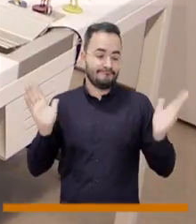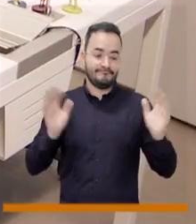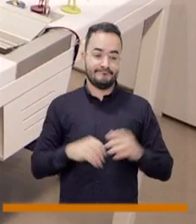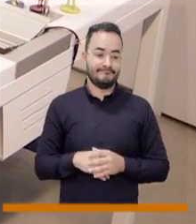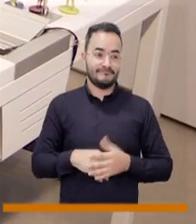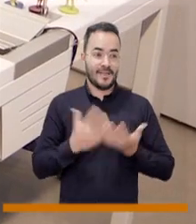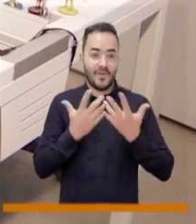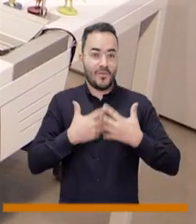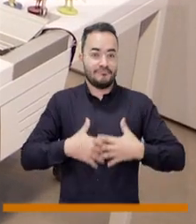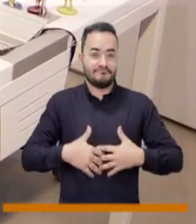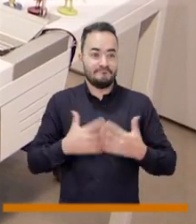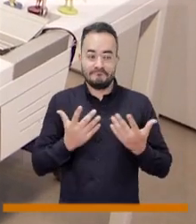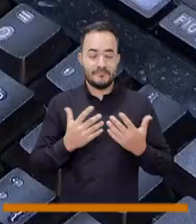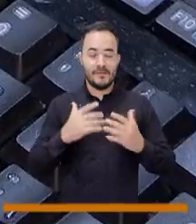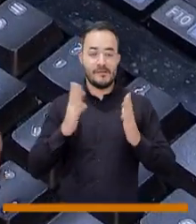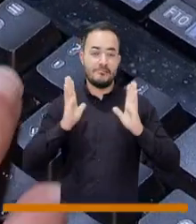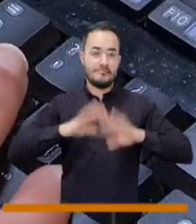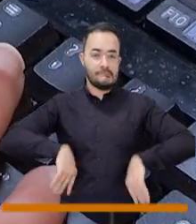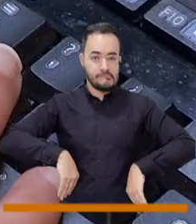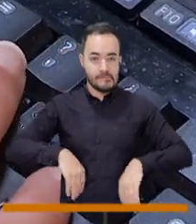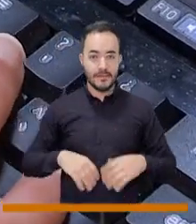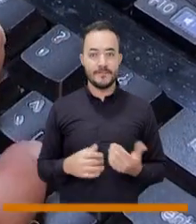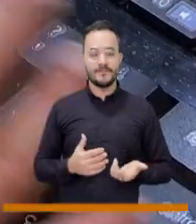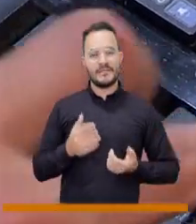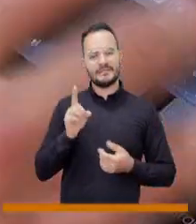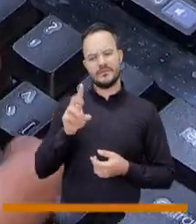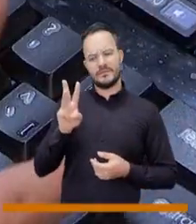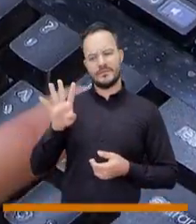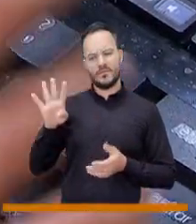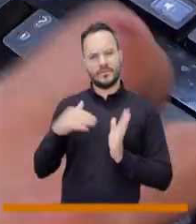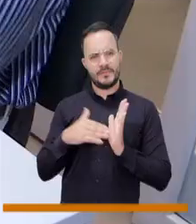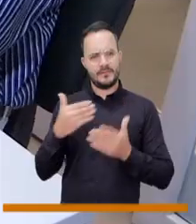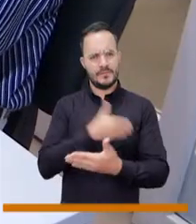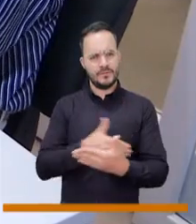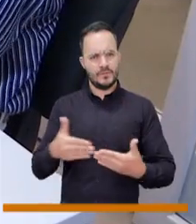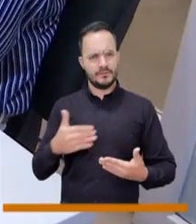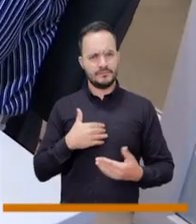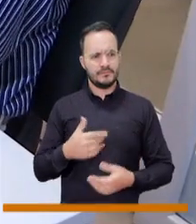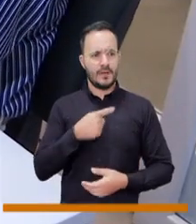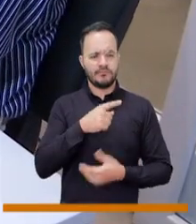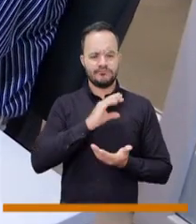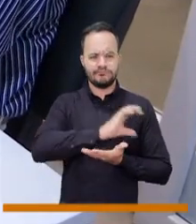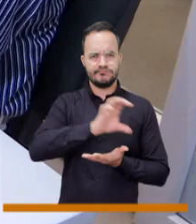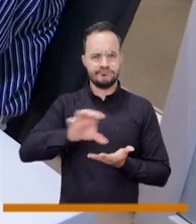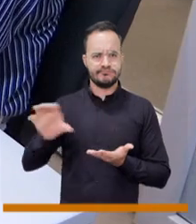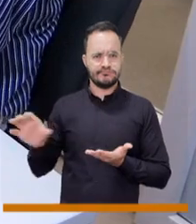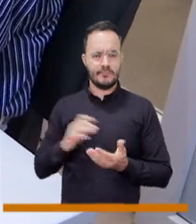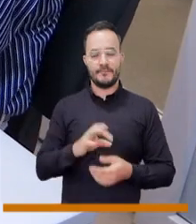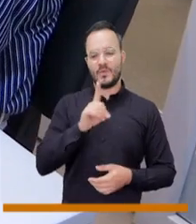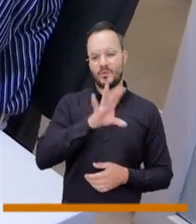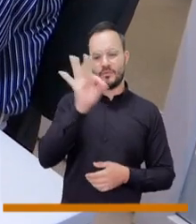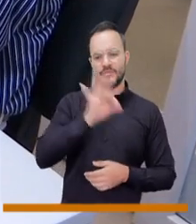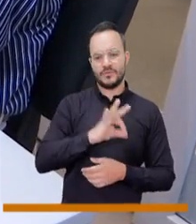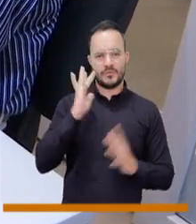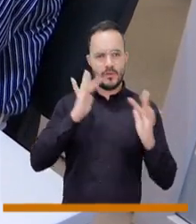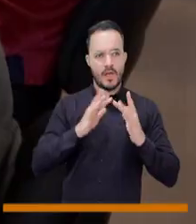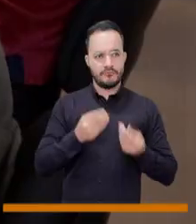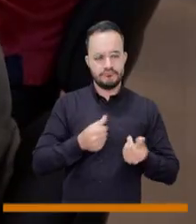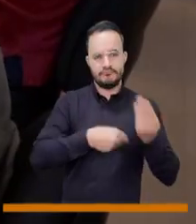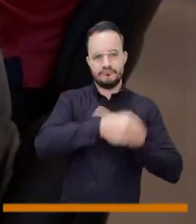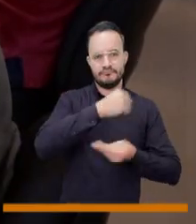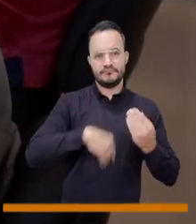tibia. ¿Y por qué lo digo? Porque a pesar de que son 104 mil millones repartidos en tres fuentes de financiación, como es el 1% de inversión,